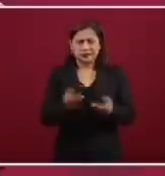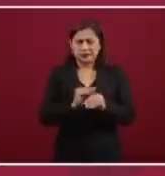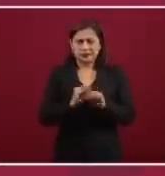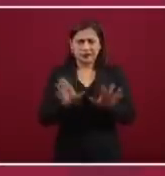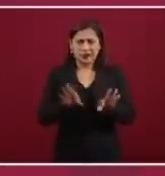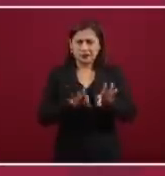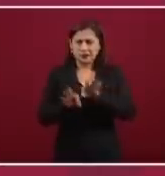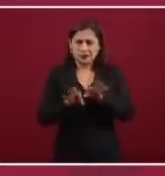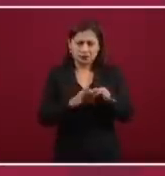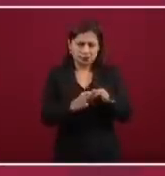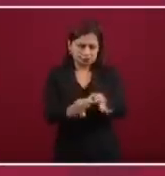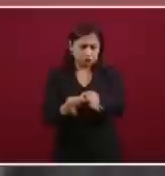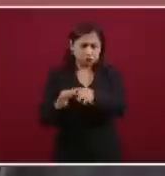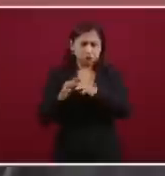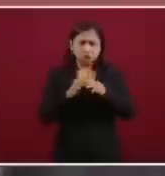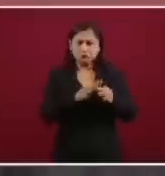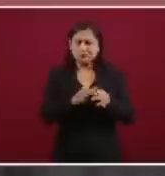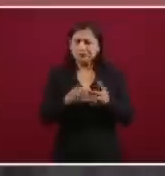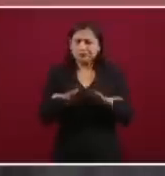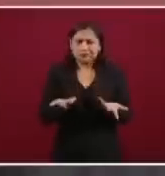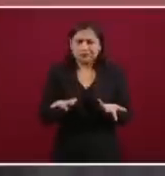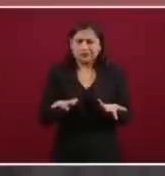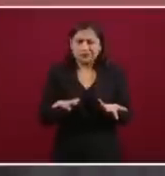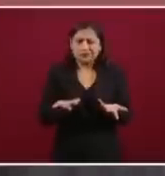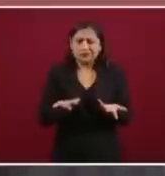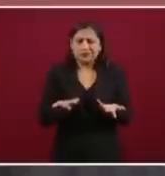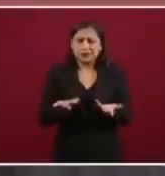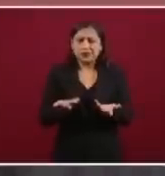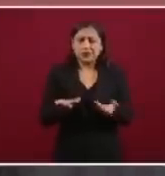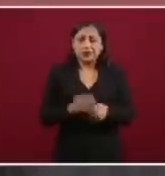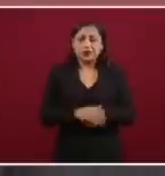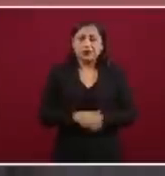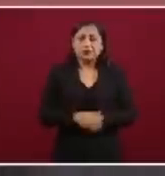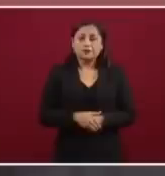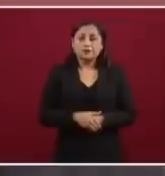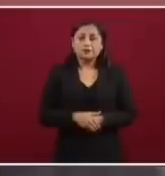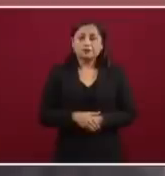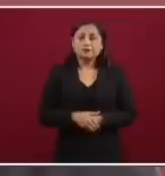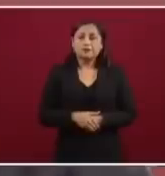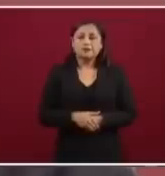trabajar juntos? Este es el caso